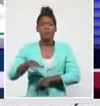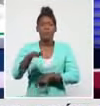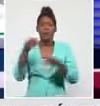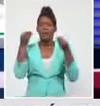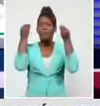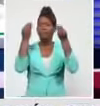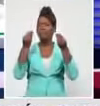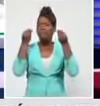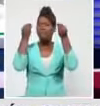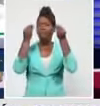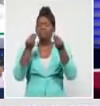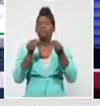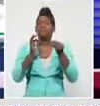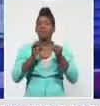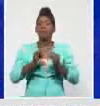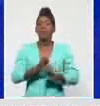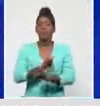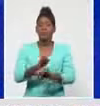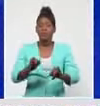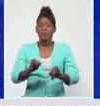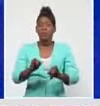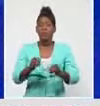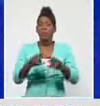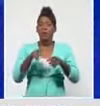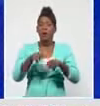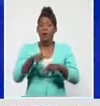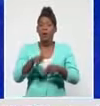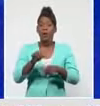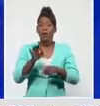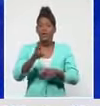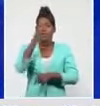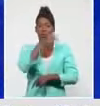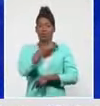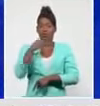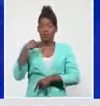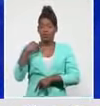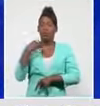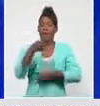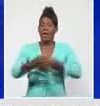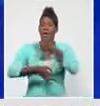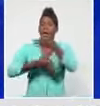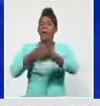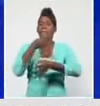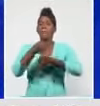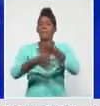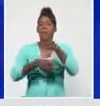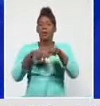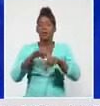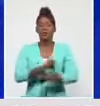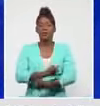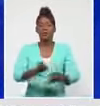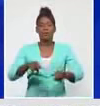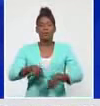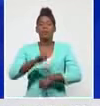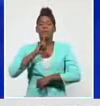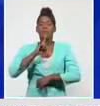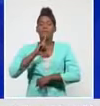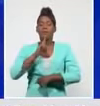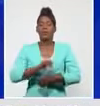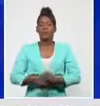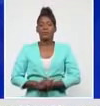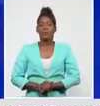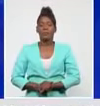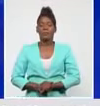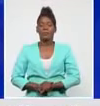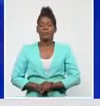para el profesor Francisco Durán García, presente hoy en el parte habitual de viernes. Doctor, la primera pregunta